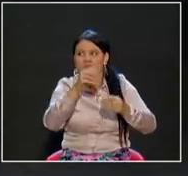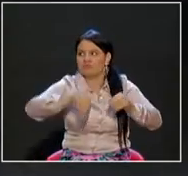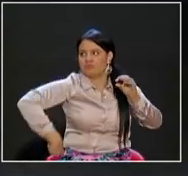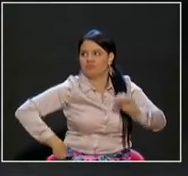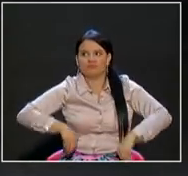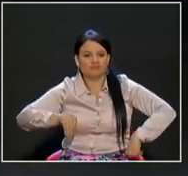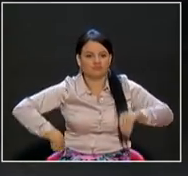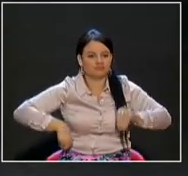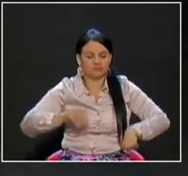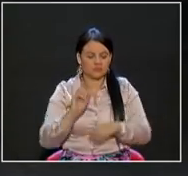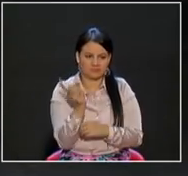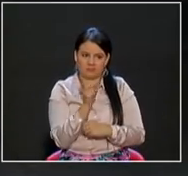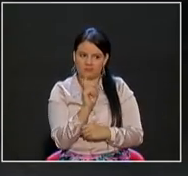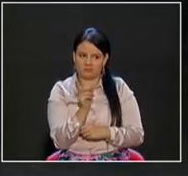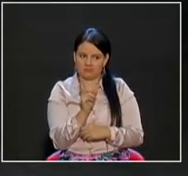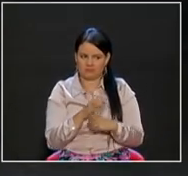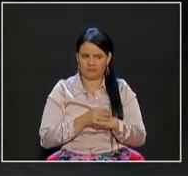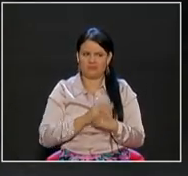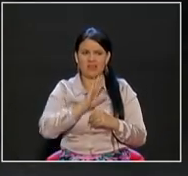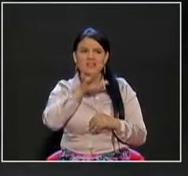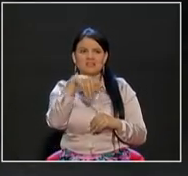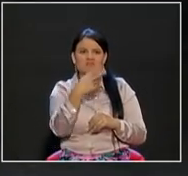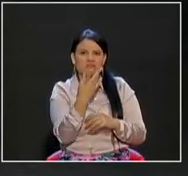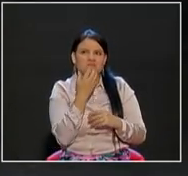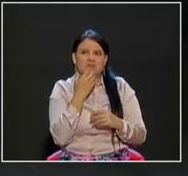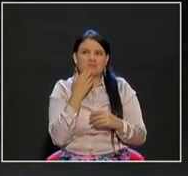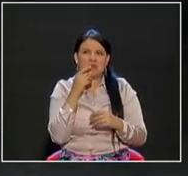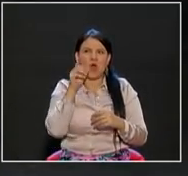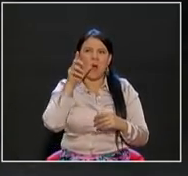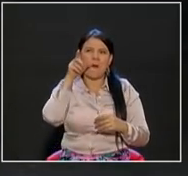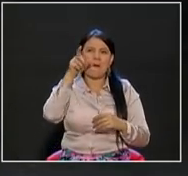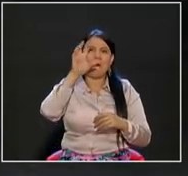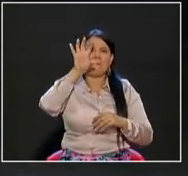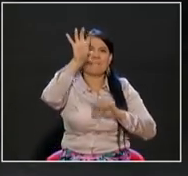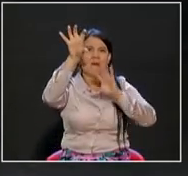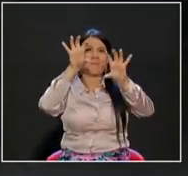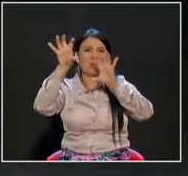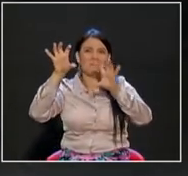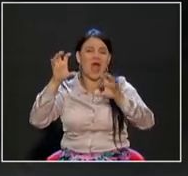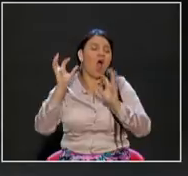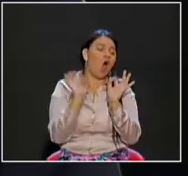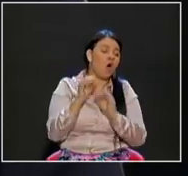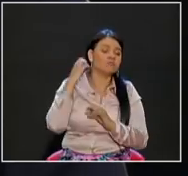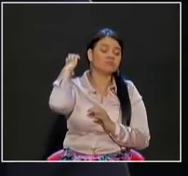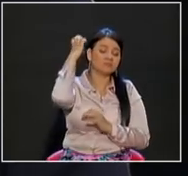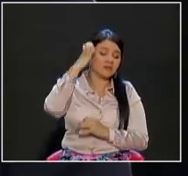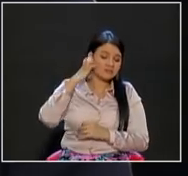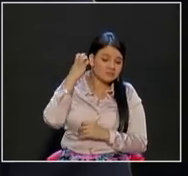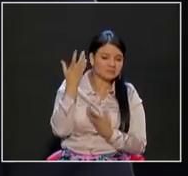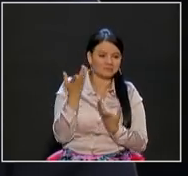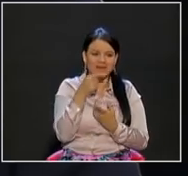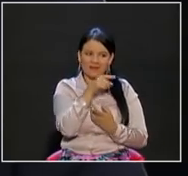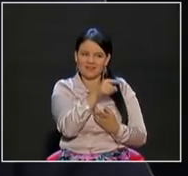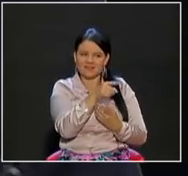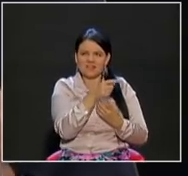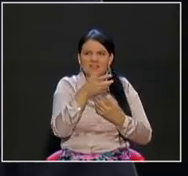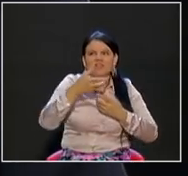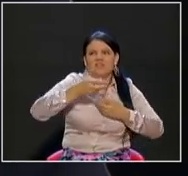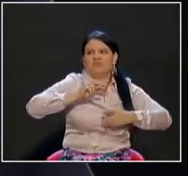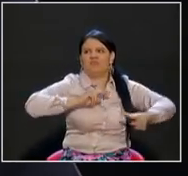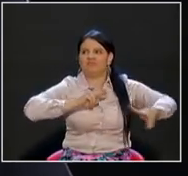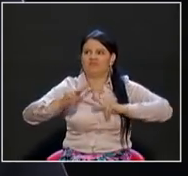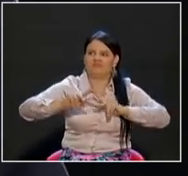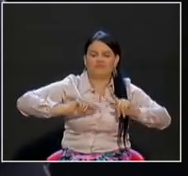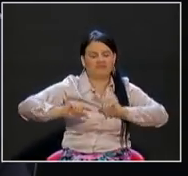nos lleguen a copar la propiedad de estados como la florida o las nuevas inversiones en europa como se han venido desarrollando por parte de ellos hay que